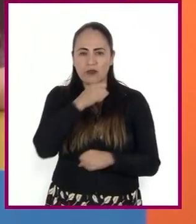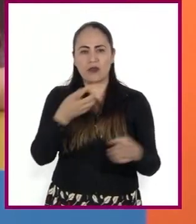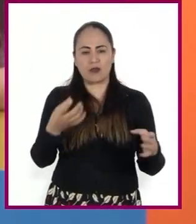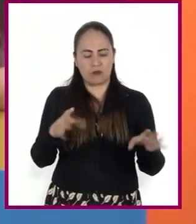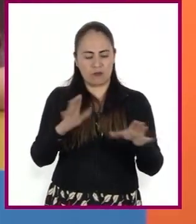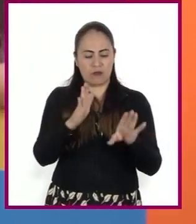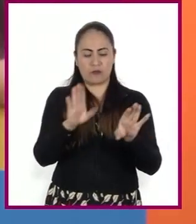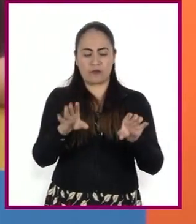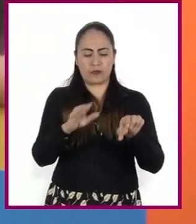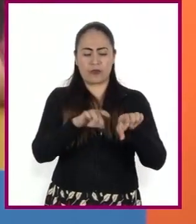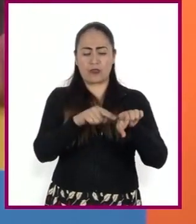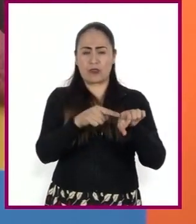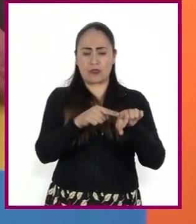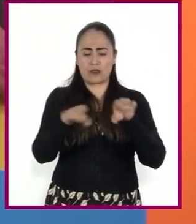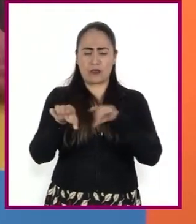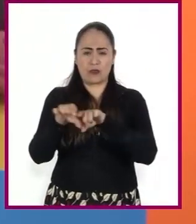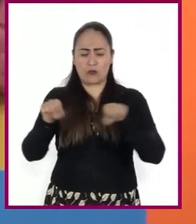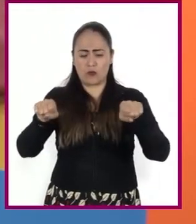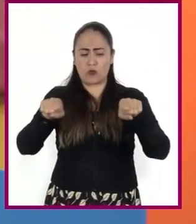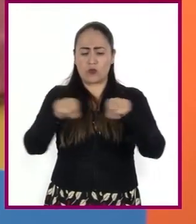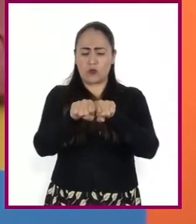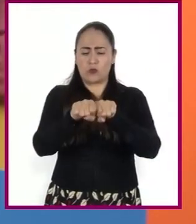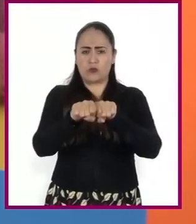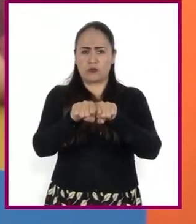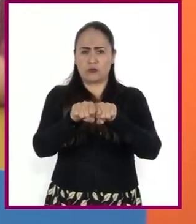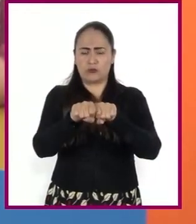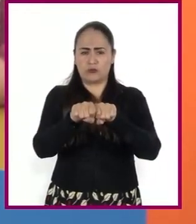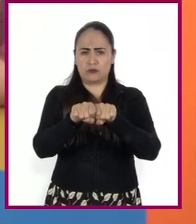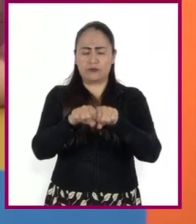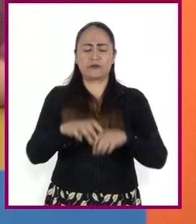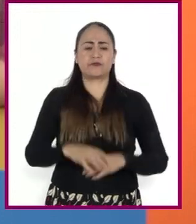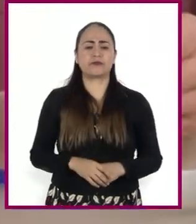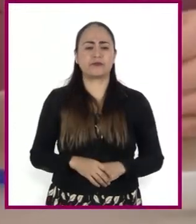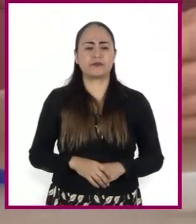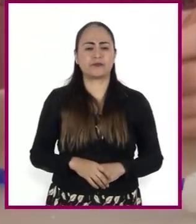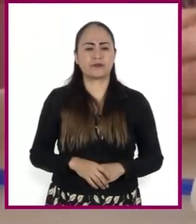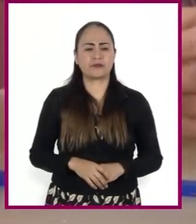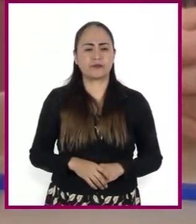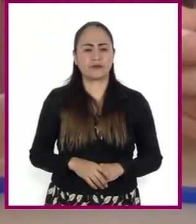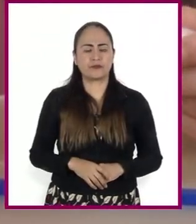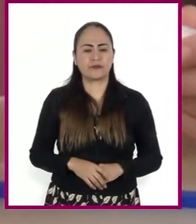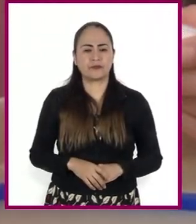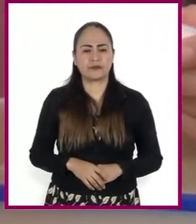una sola vela. ¿Te ayudo? Sí.